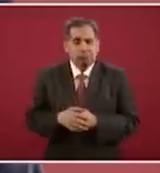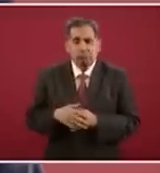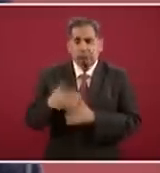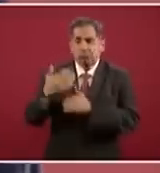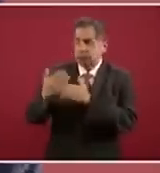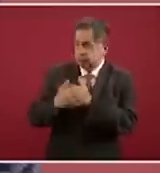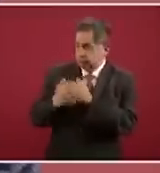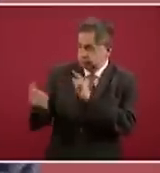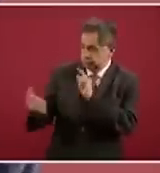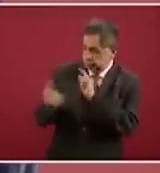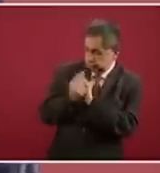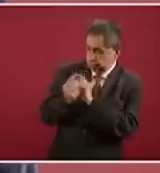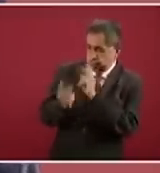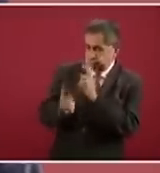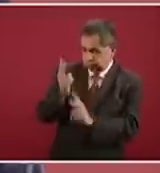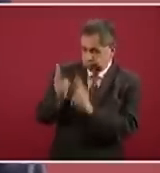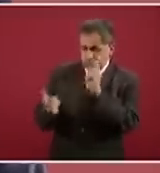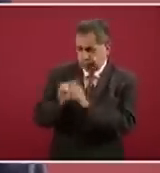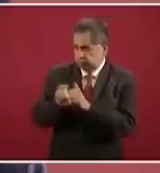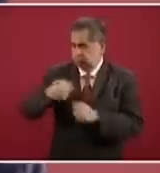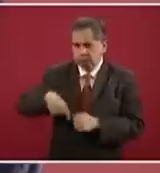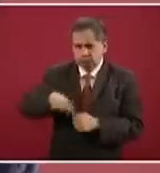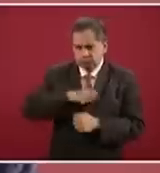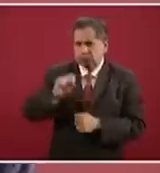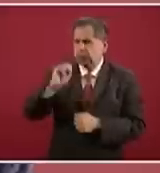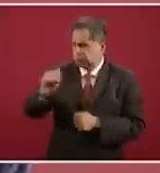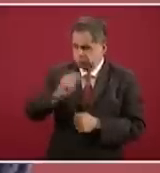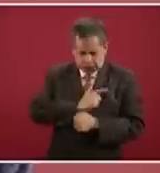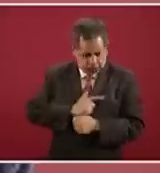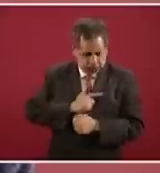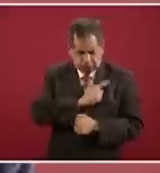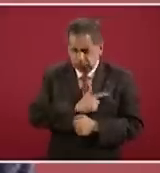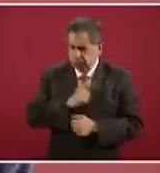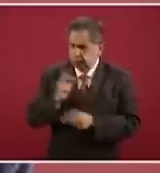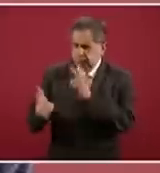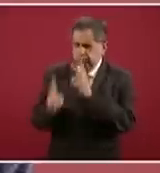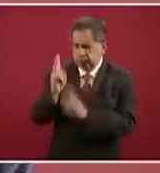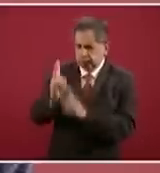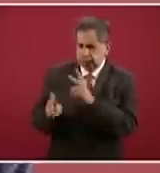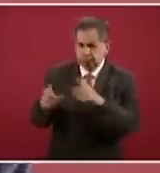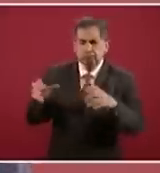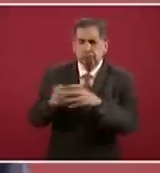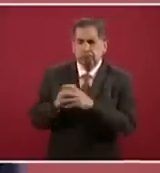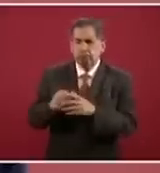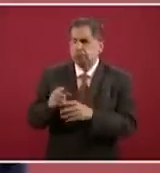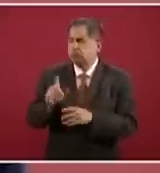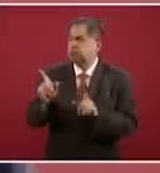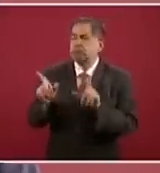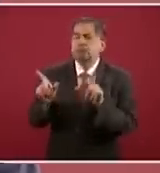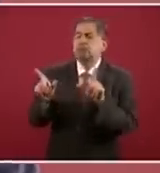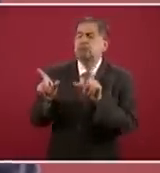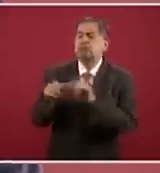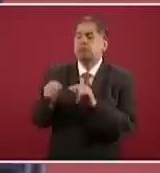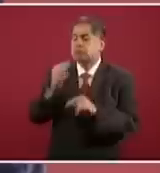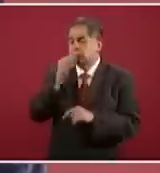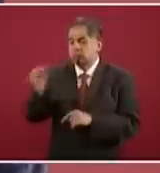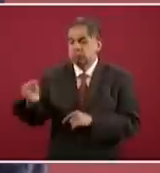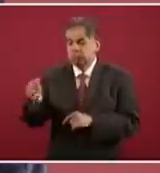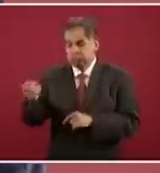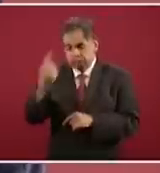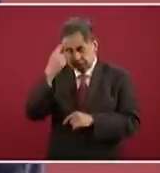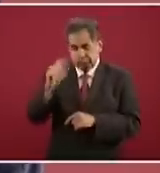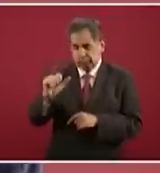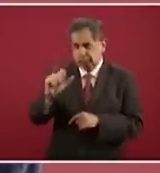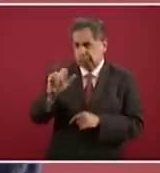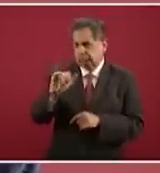piden conmigo, desde luego vamos a reunirnos. Solo le quiero pedir a